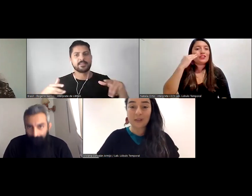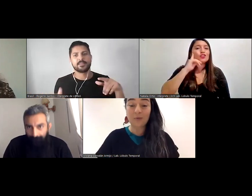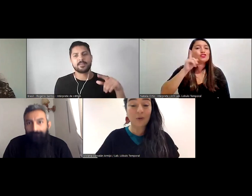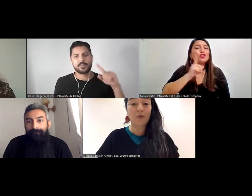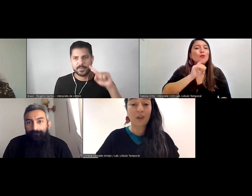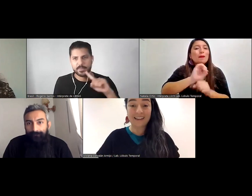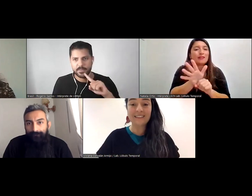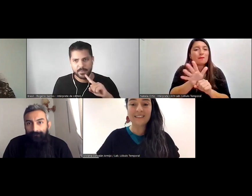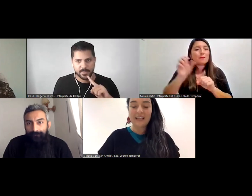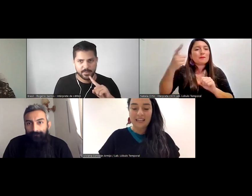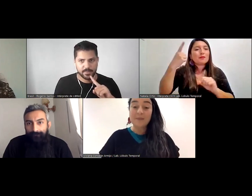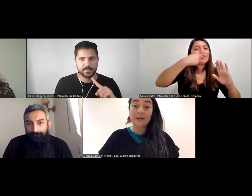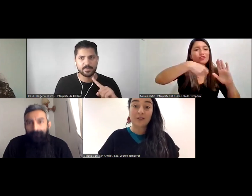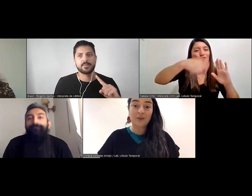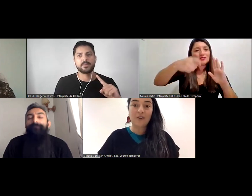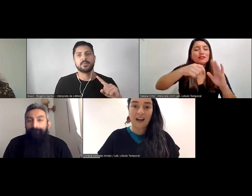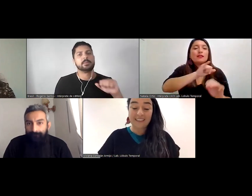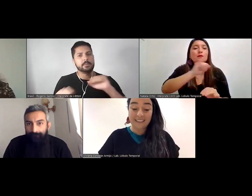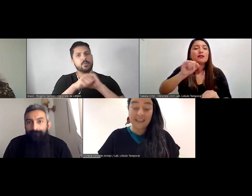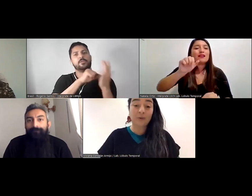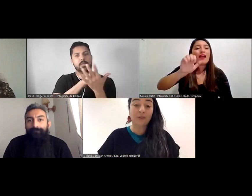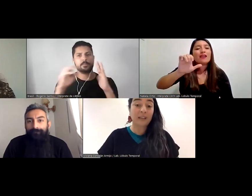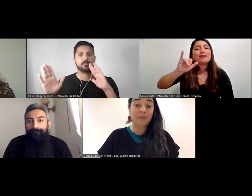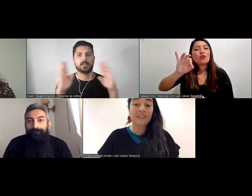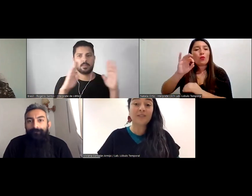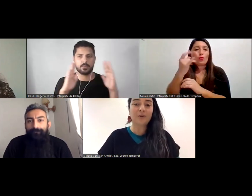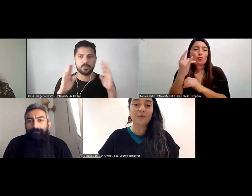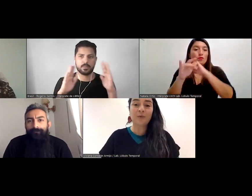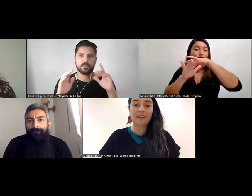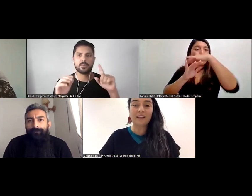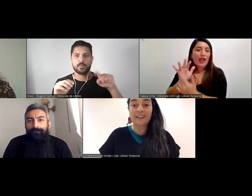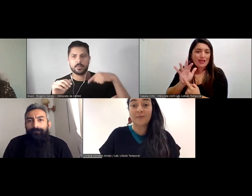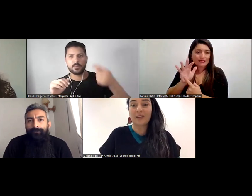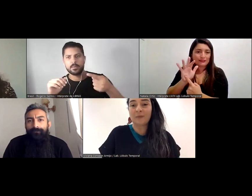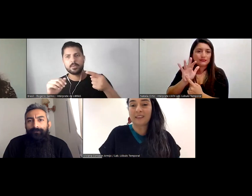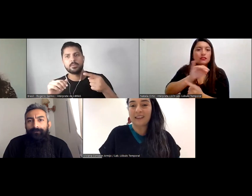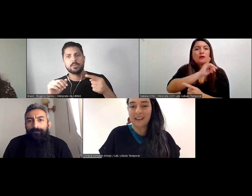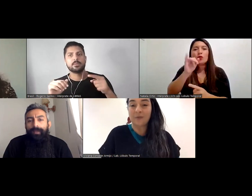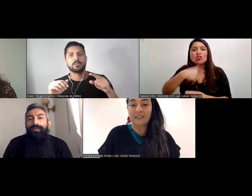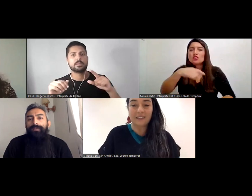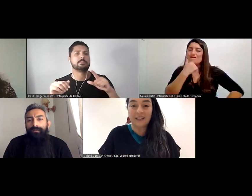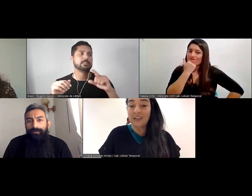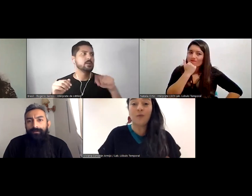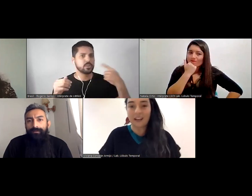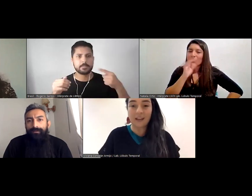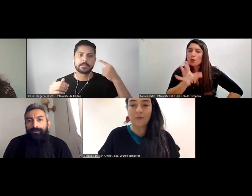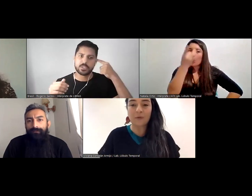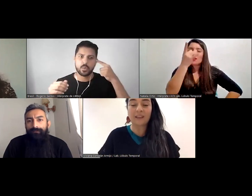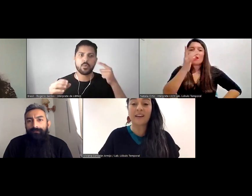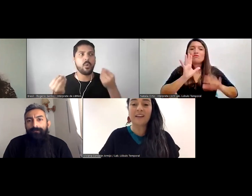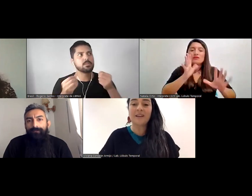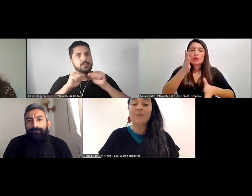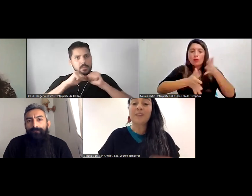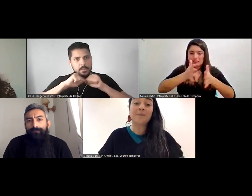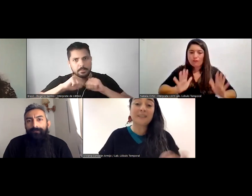después hicimos uno de vocales, y partió desde ahí. Cuando terminamos eso, nos dimos cuenta de que teníamos que fomentar la lengua de señas y cómo la queríamos